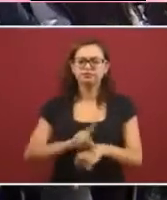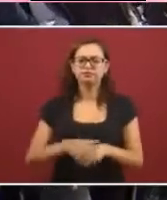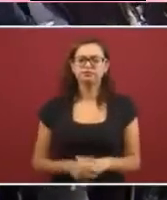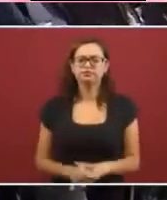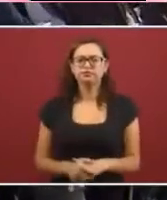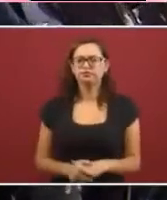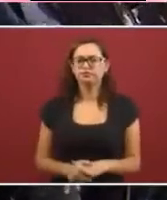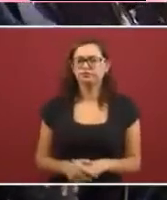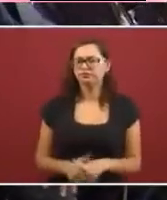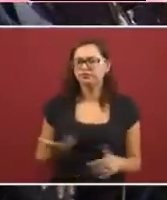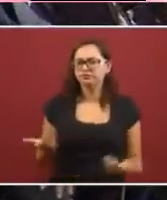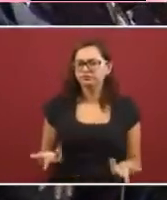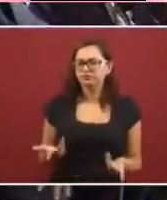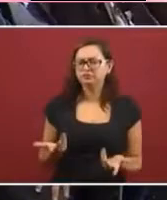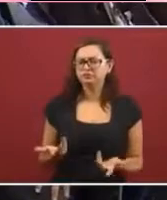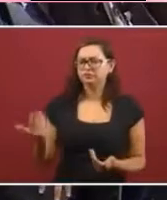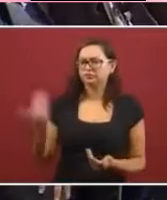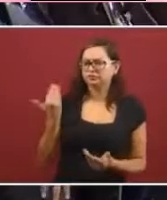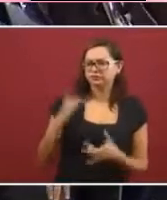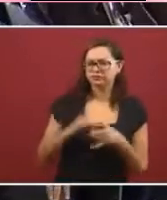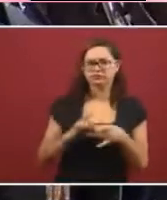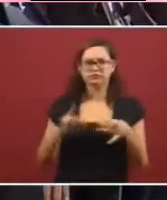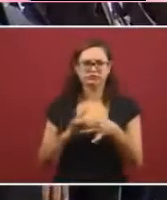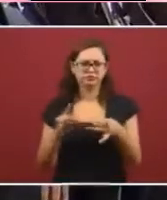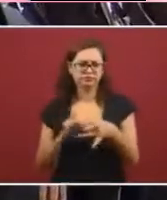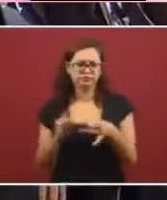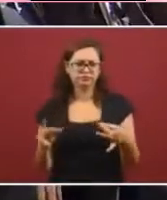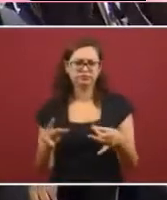A few minutes ago, you mentioned that there's